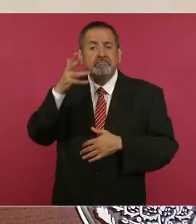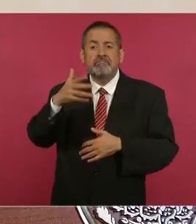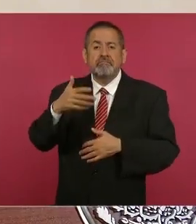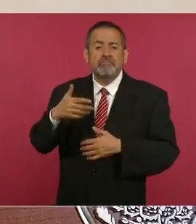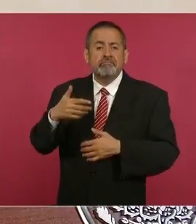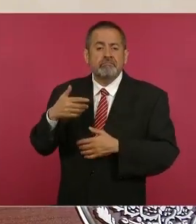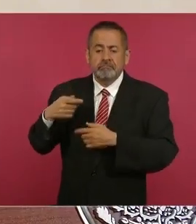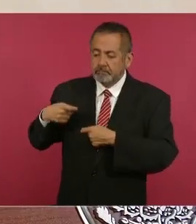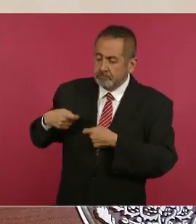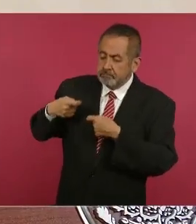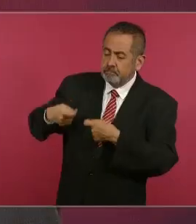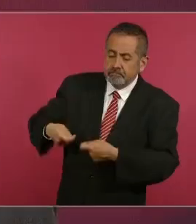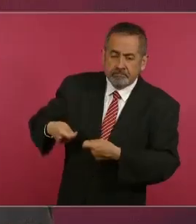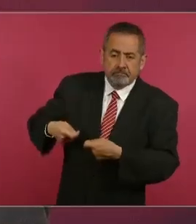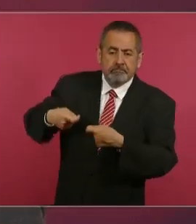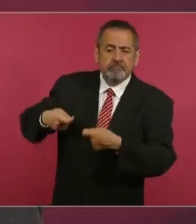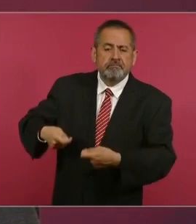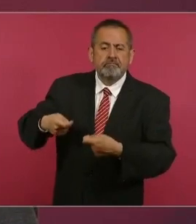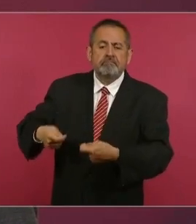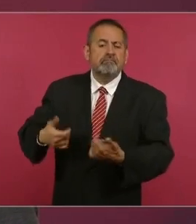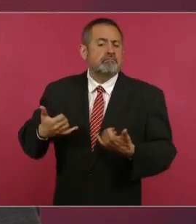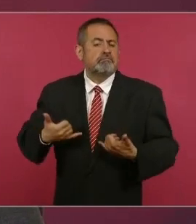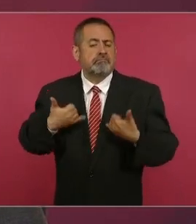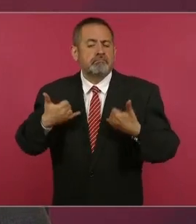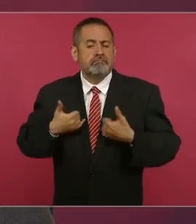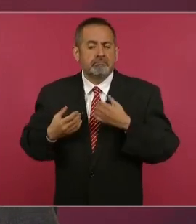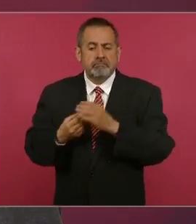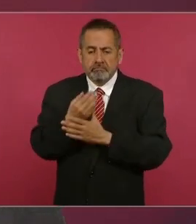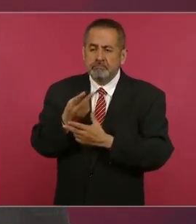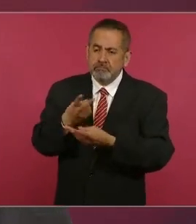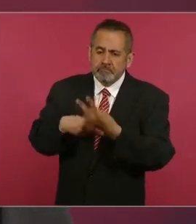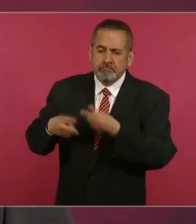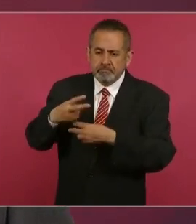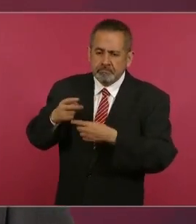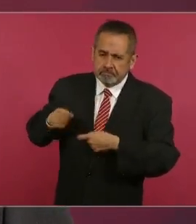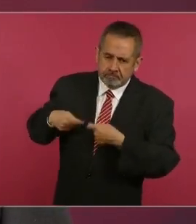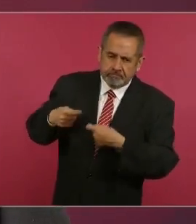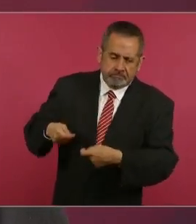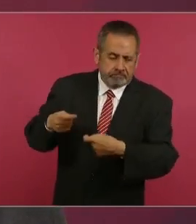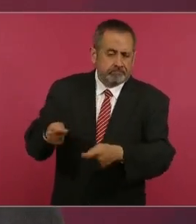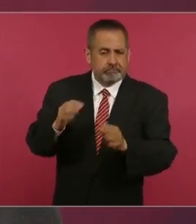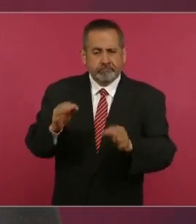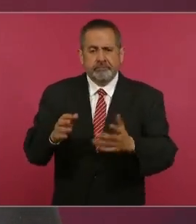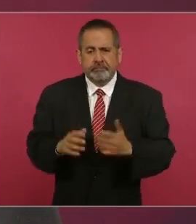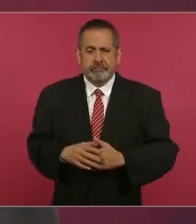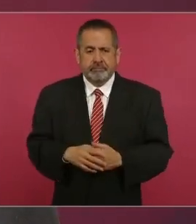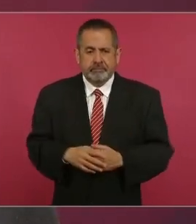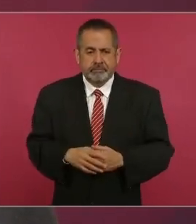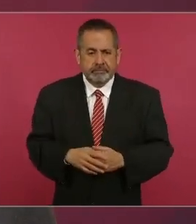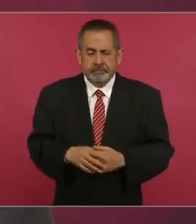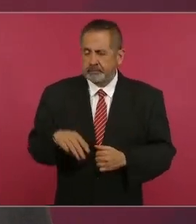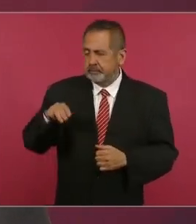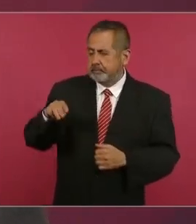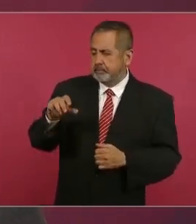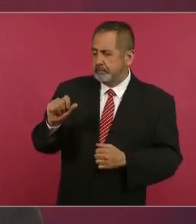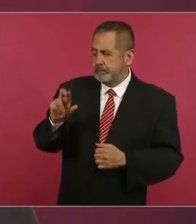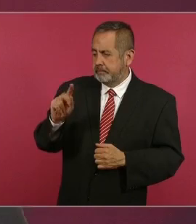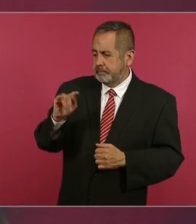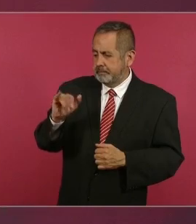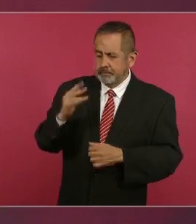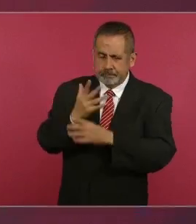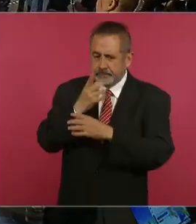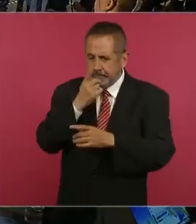generaciones, en los jóvenes. No se trata, como decía Martí,